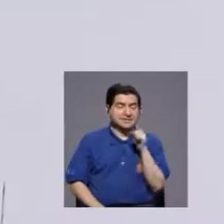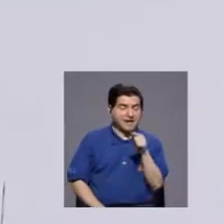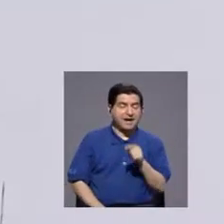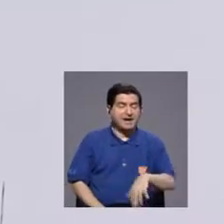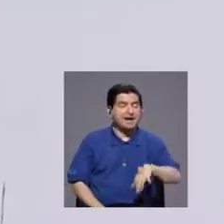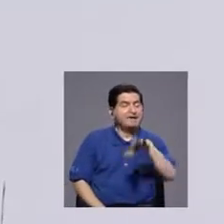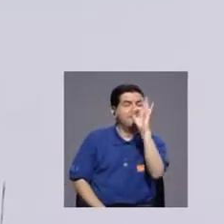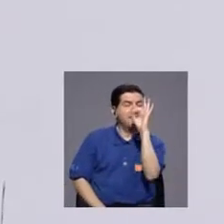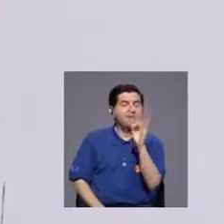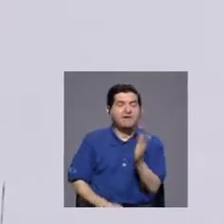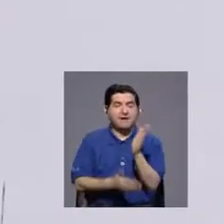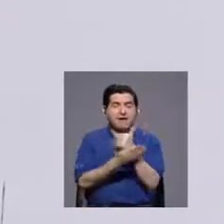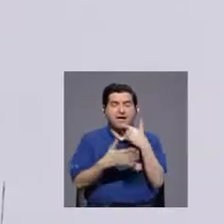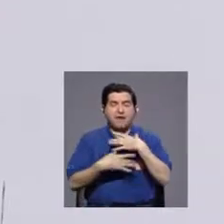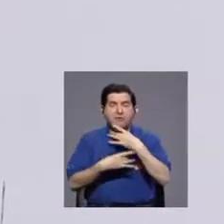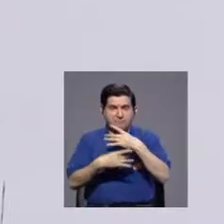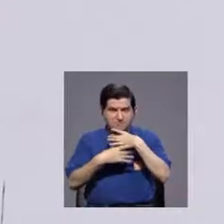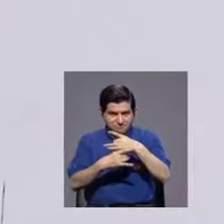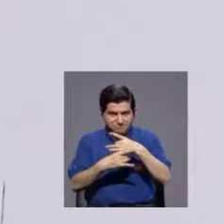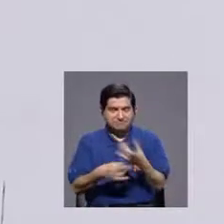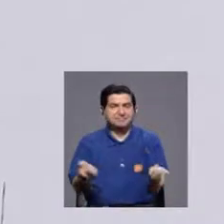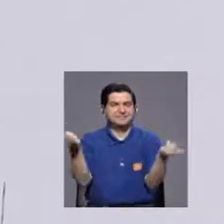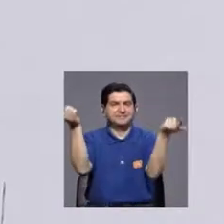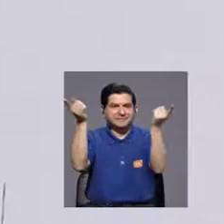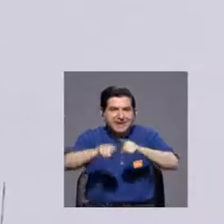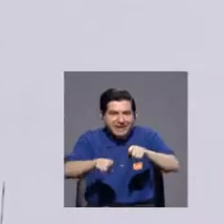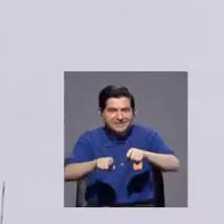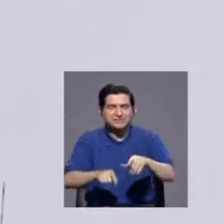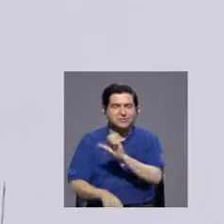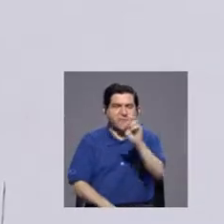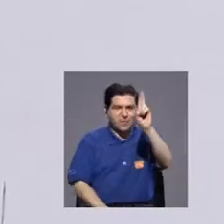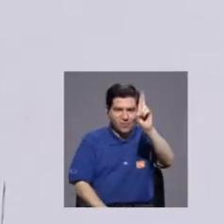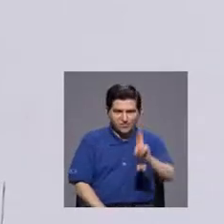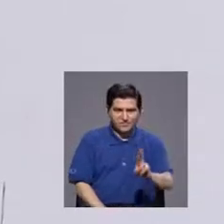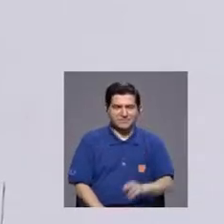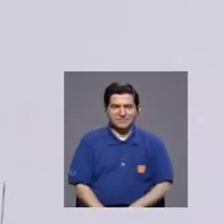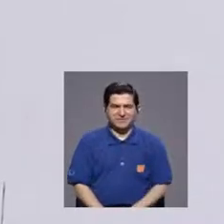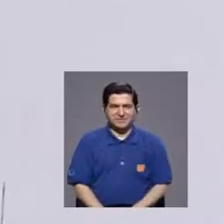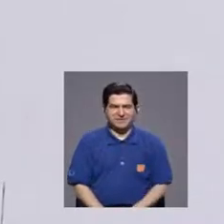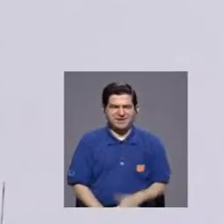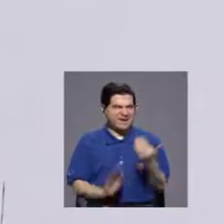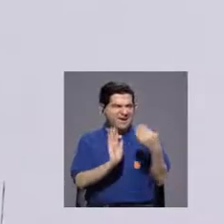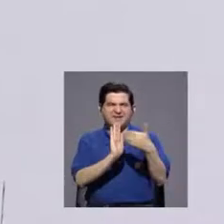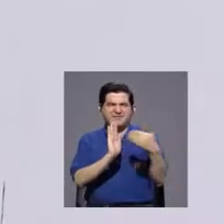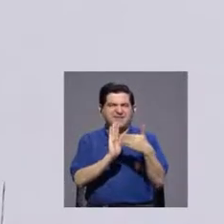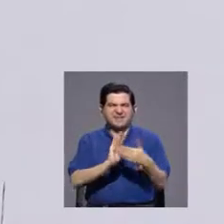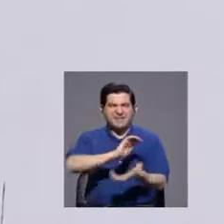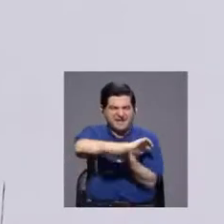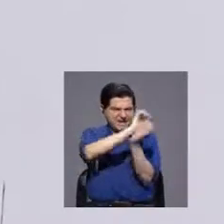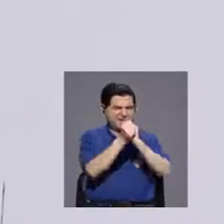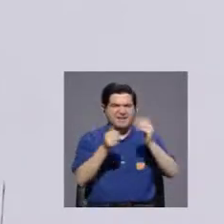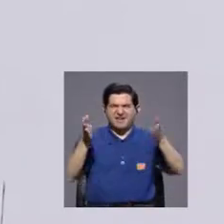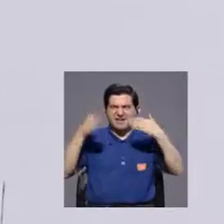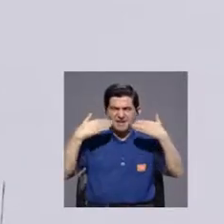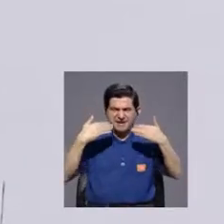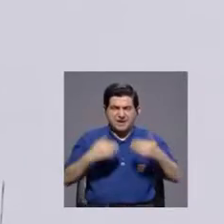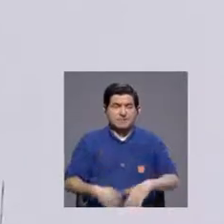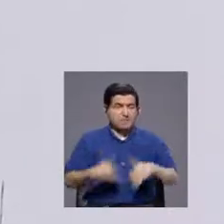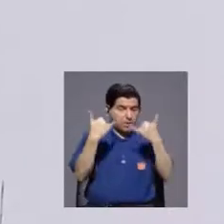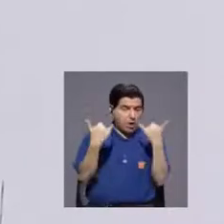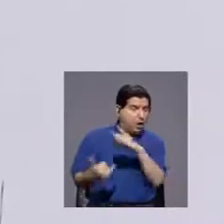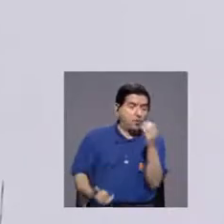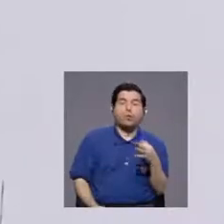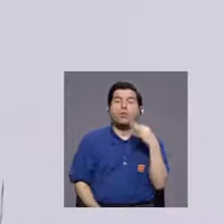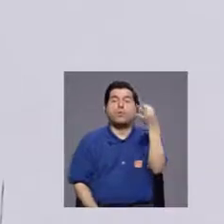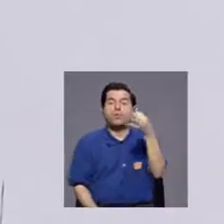algo de interés en el caso de nosotros para costa rica bueno cómo afecta el cambio climático como afectar o cómo está afectando